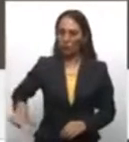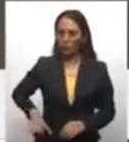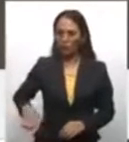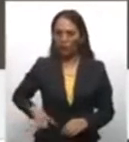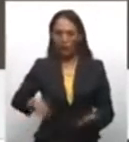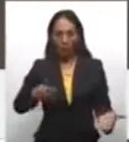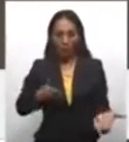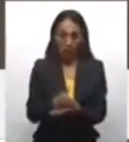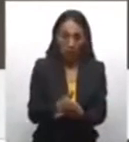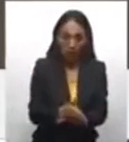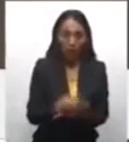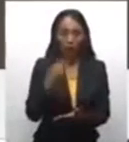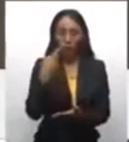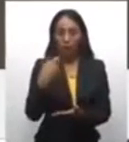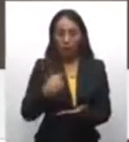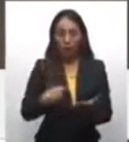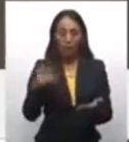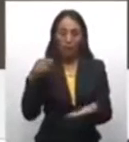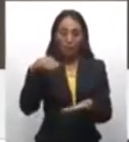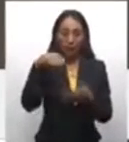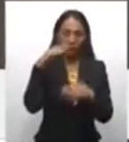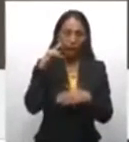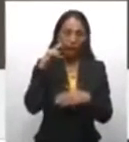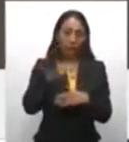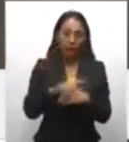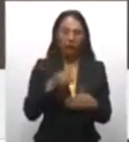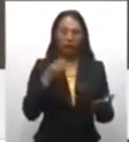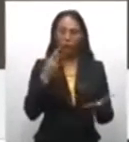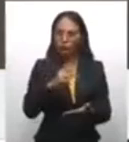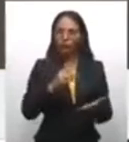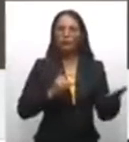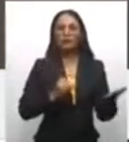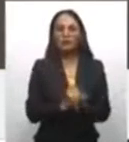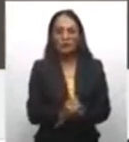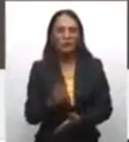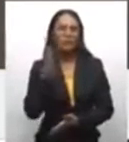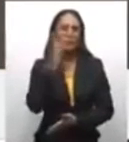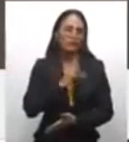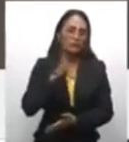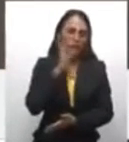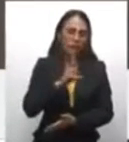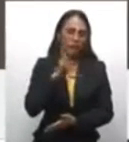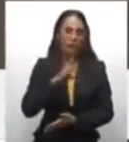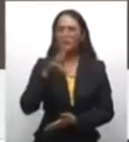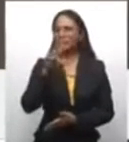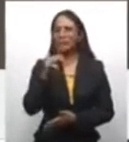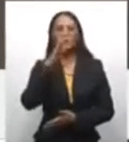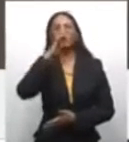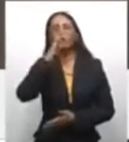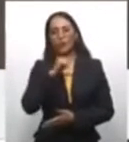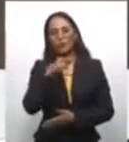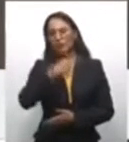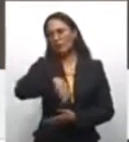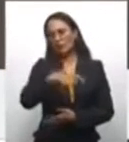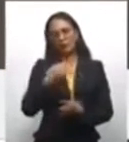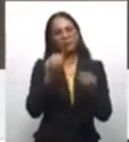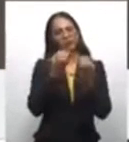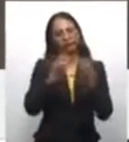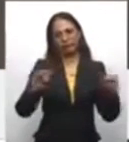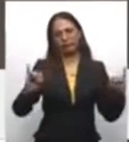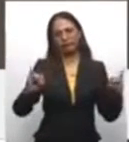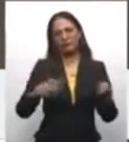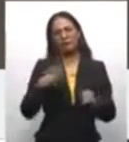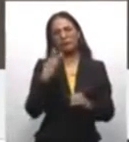manera preponderante o decisiva en las atribuciones de un órgano constitucional autónomo, pues de lo contrario